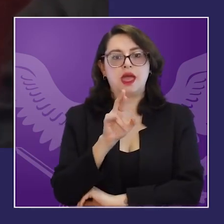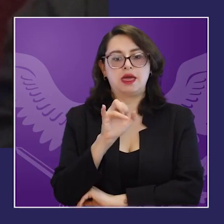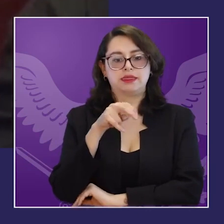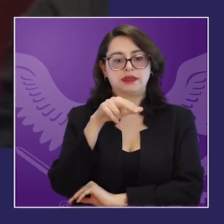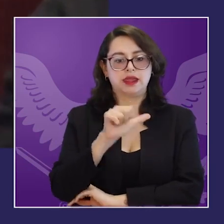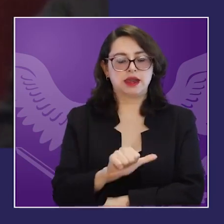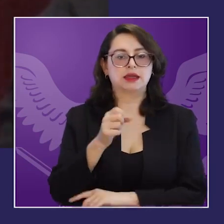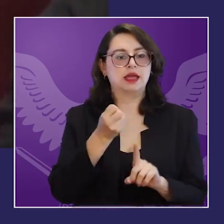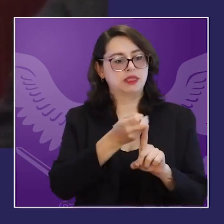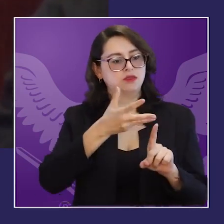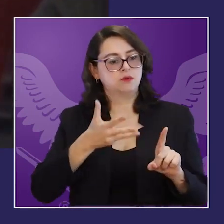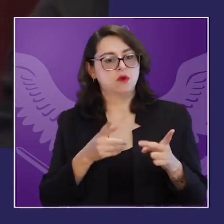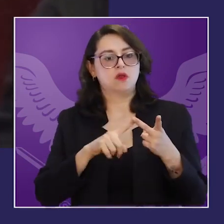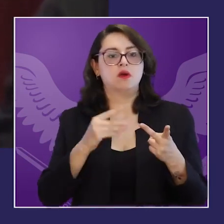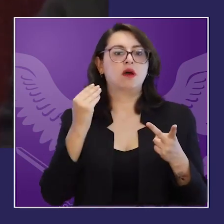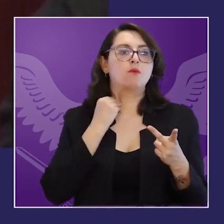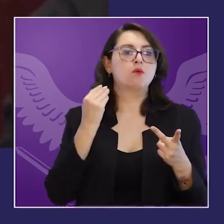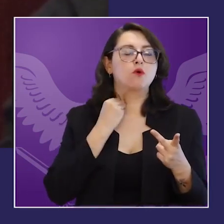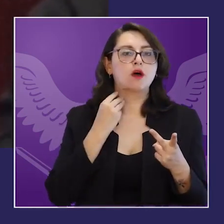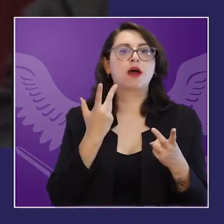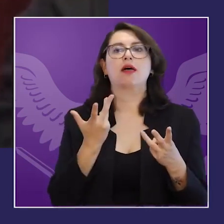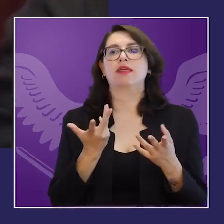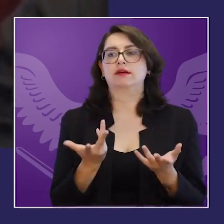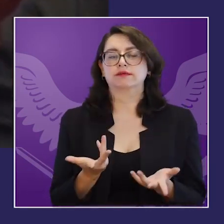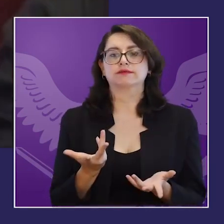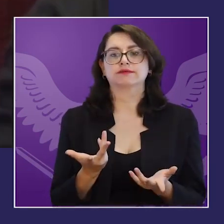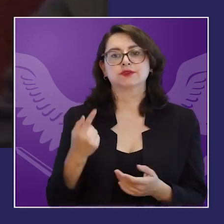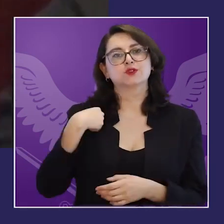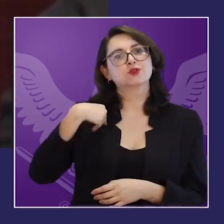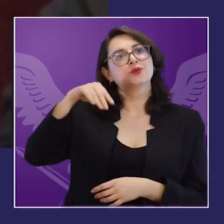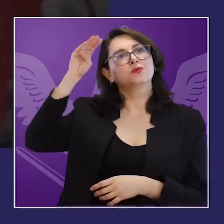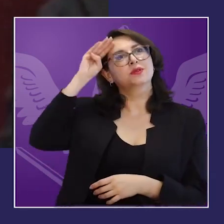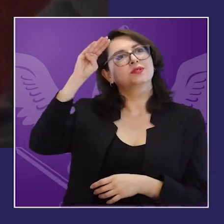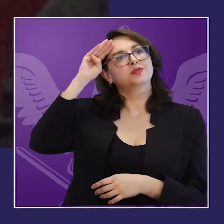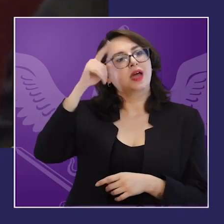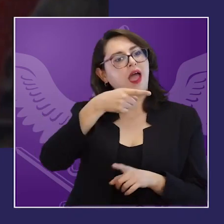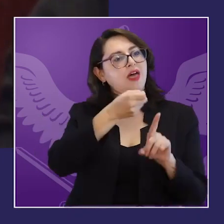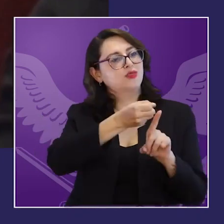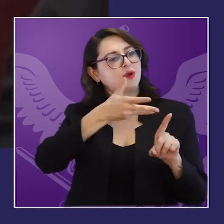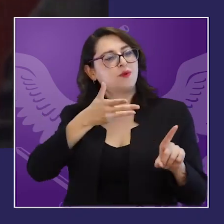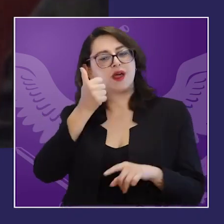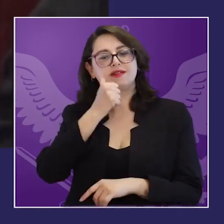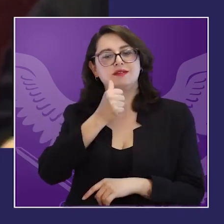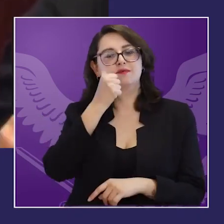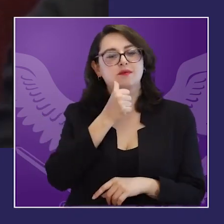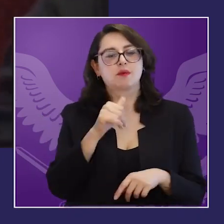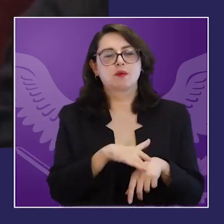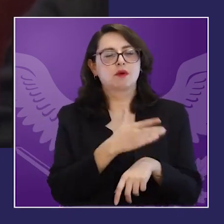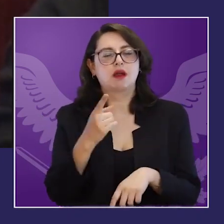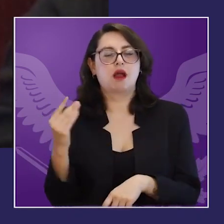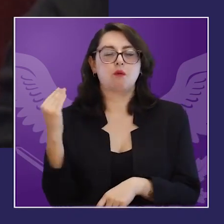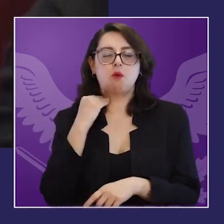abogada, pero voy a explicar por qué siempre pienso que es antropóloga, porque la mirada de Adriana siempre es una mirada que va más allá de la